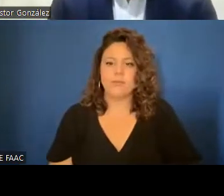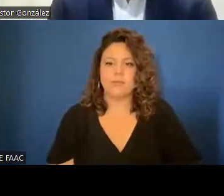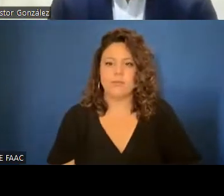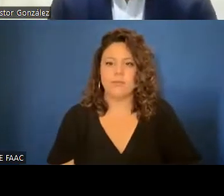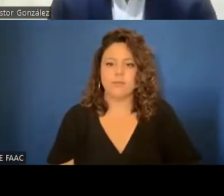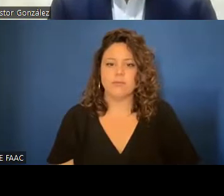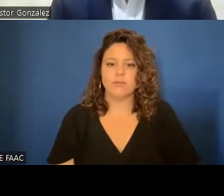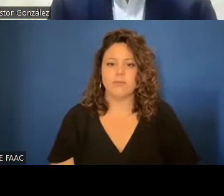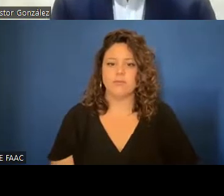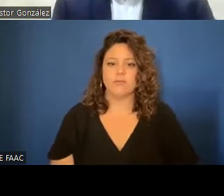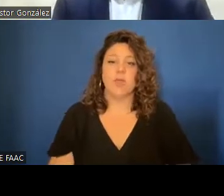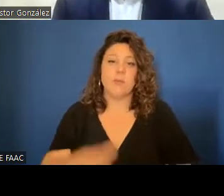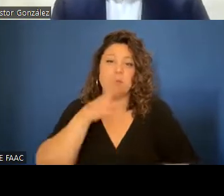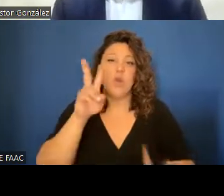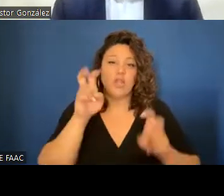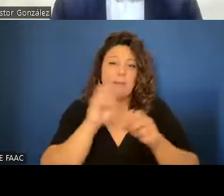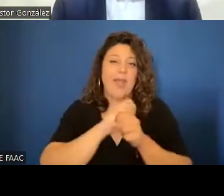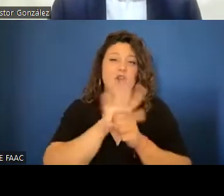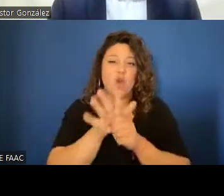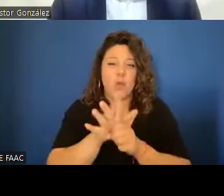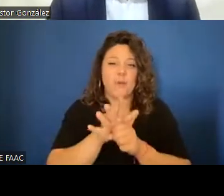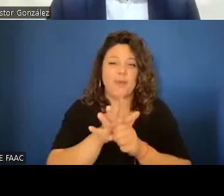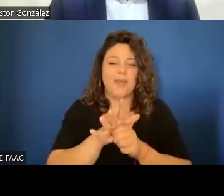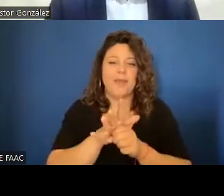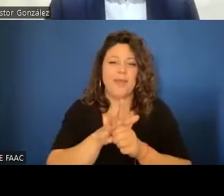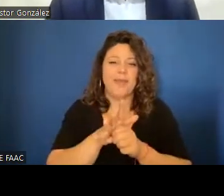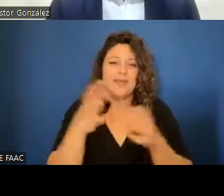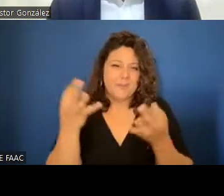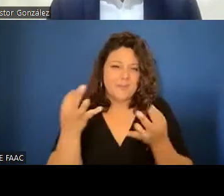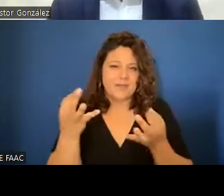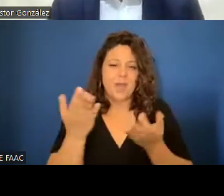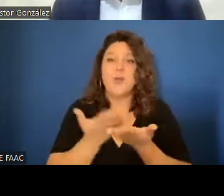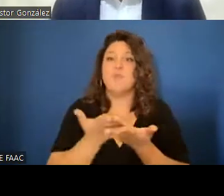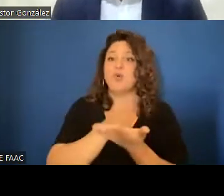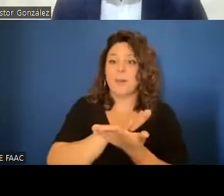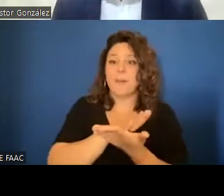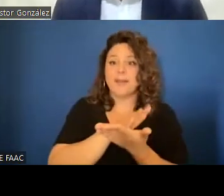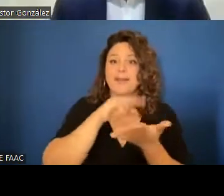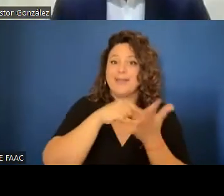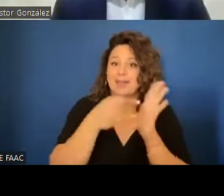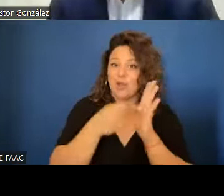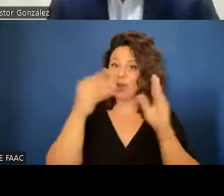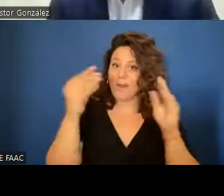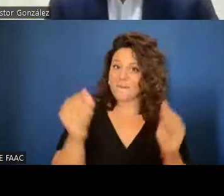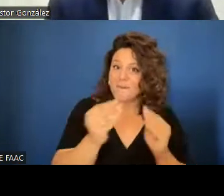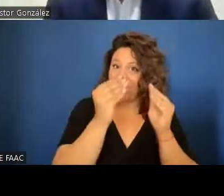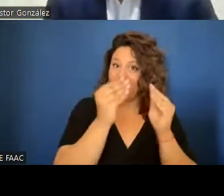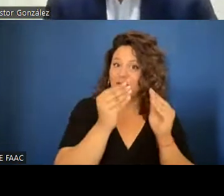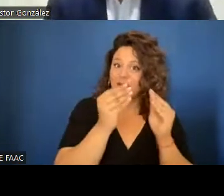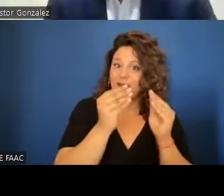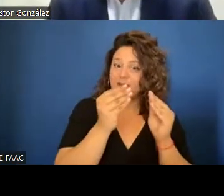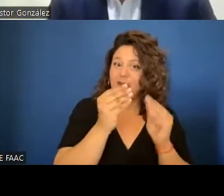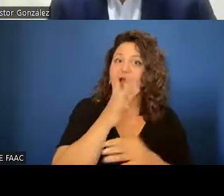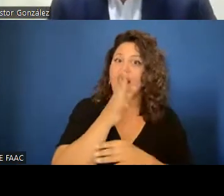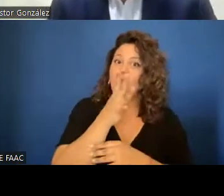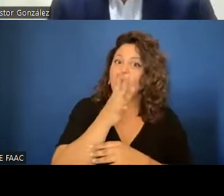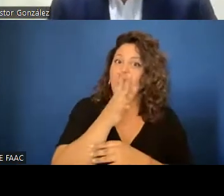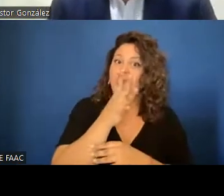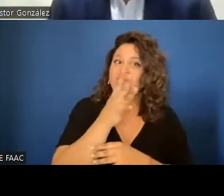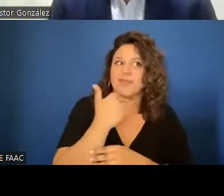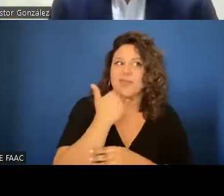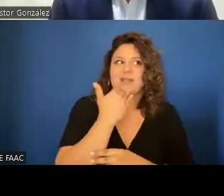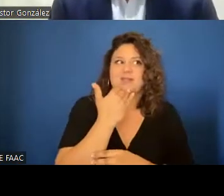aquí se incluye expresamente este matiz de que se considera discriminación directa la denegación de ajustes razonables para personas con discapacidad.